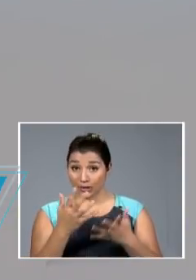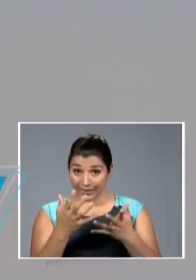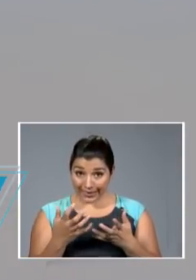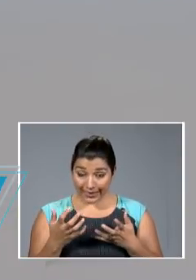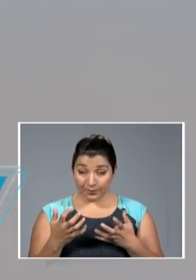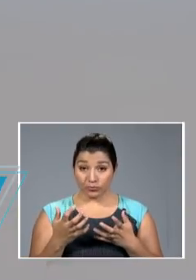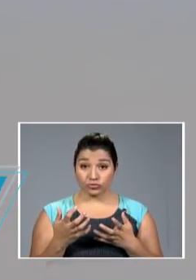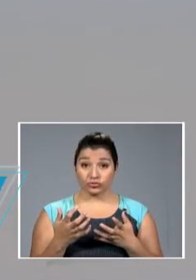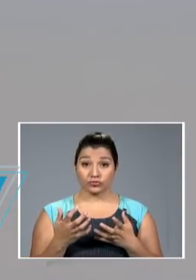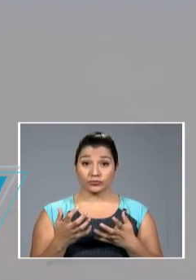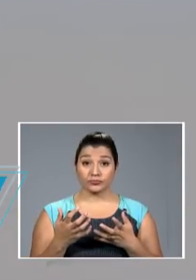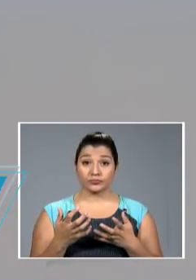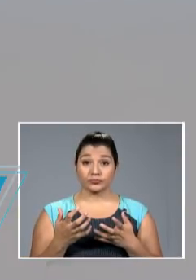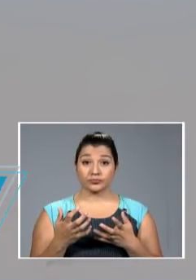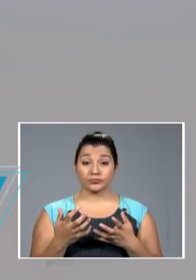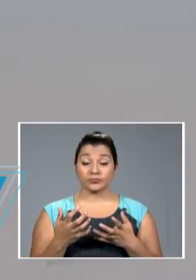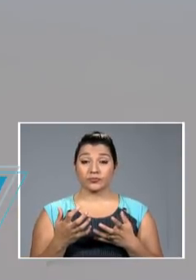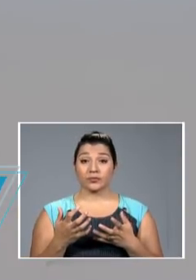Estado,